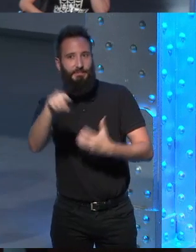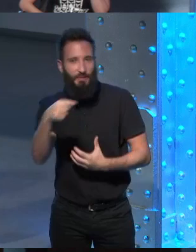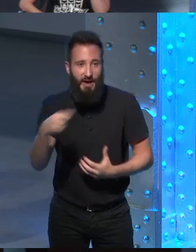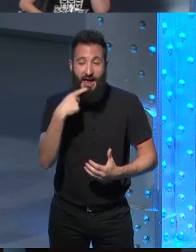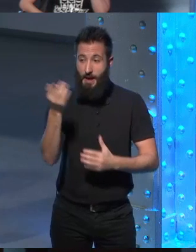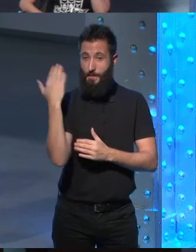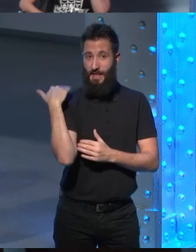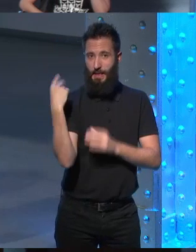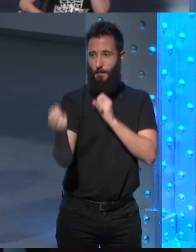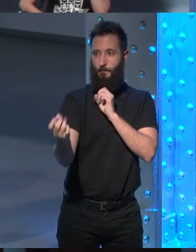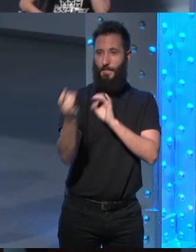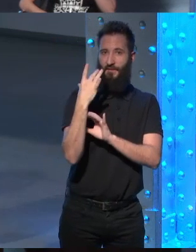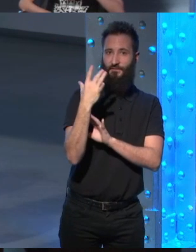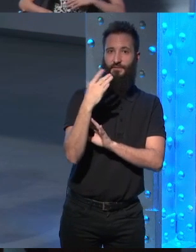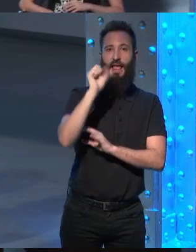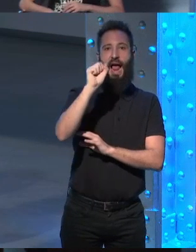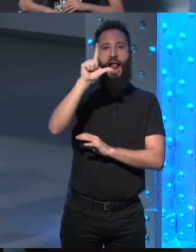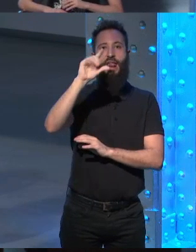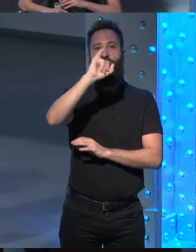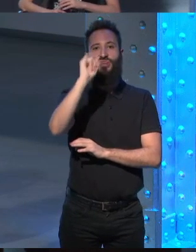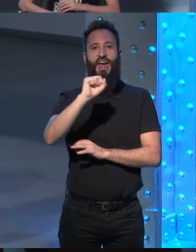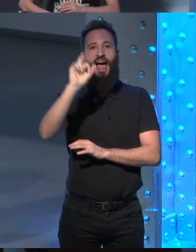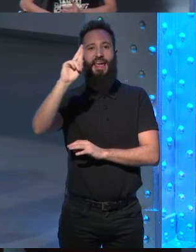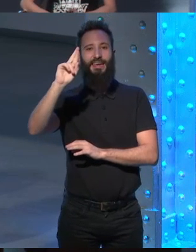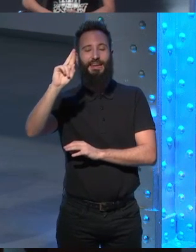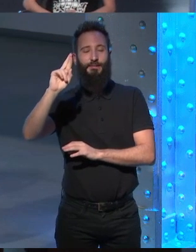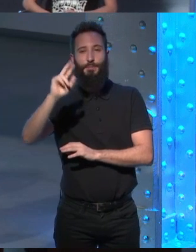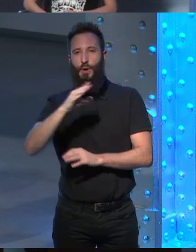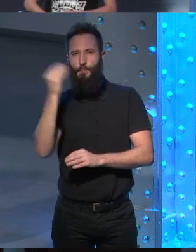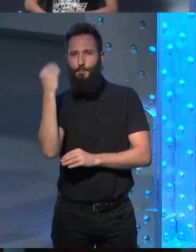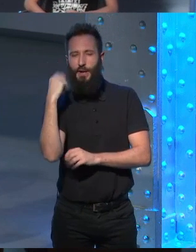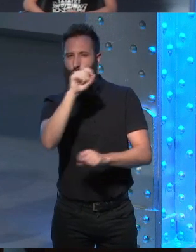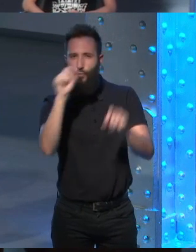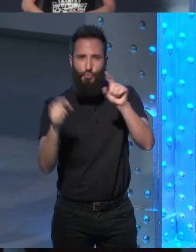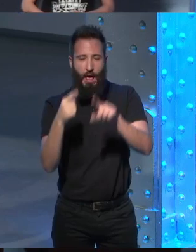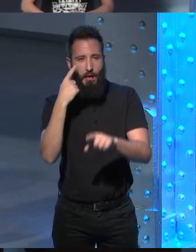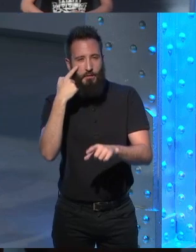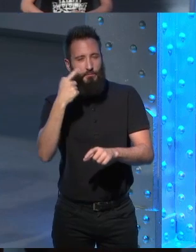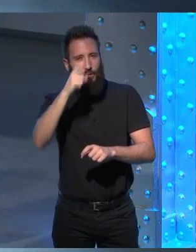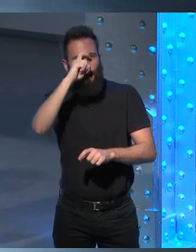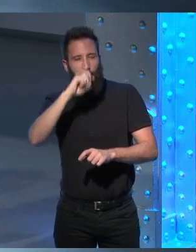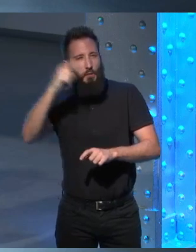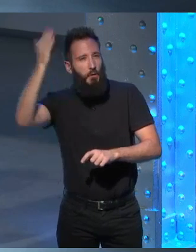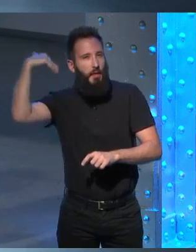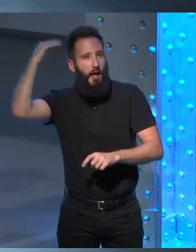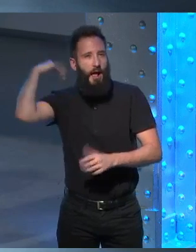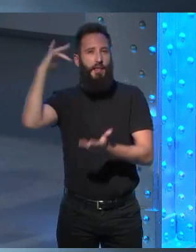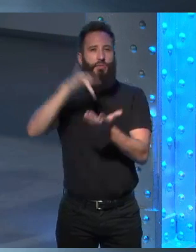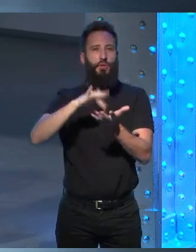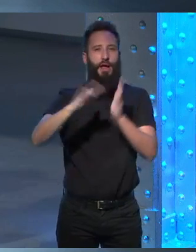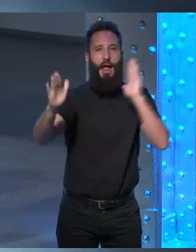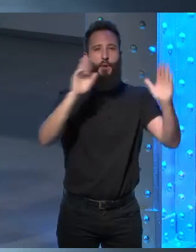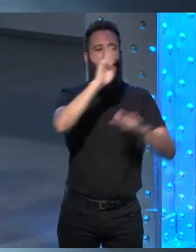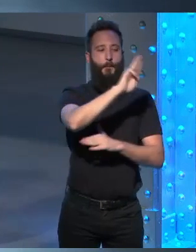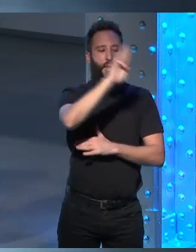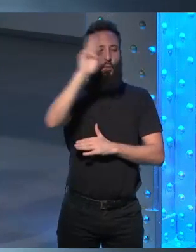Acaba de mandar una pregunta al Zaid, que me parece que está muy bien para todos. Claro, Acordaos de la época del PowerPoint. Los más jóvenes no